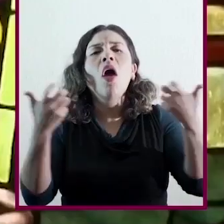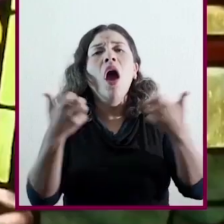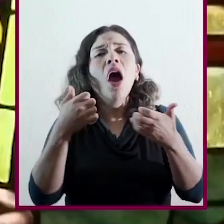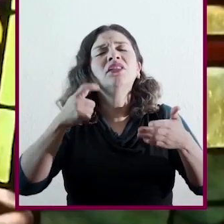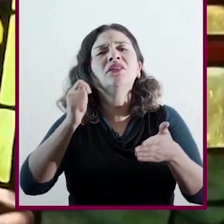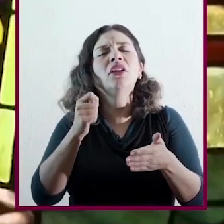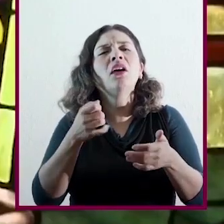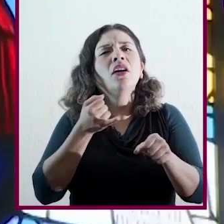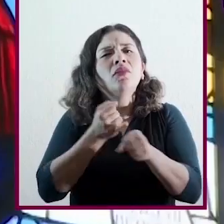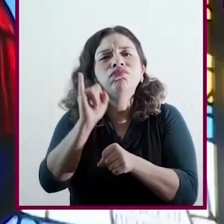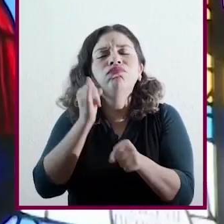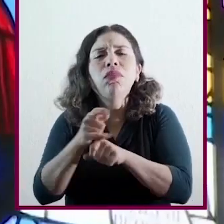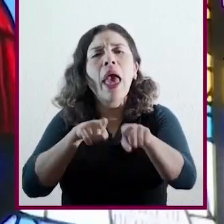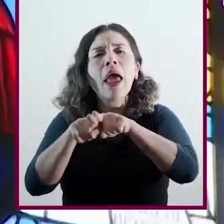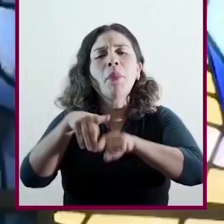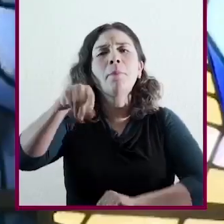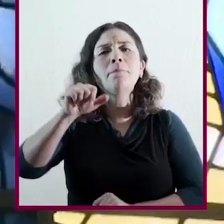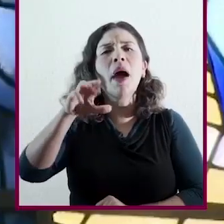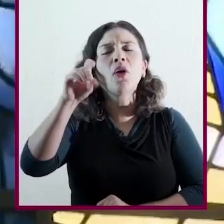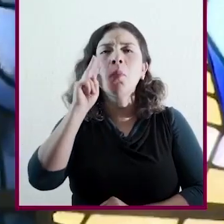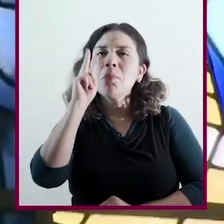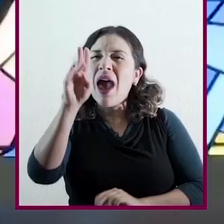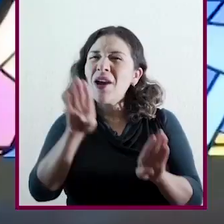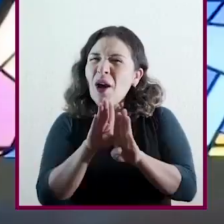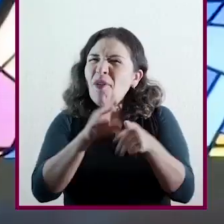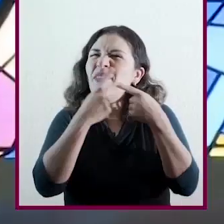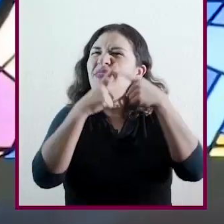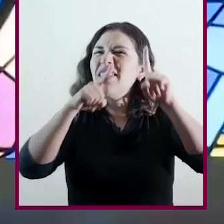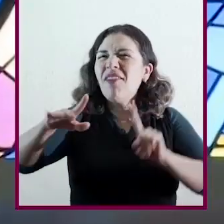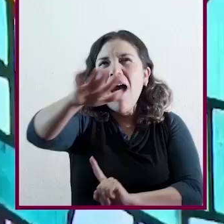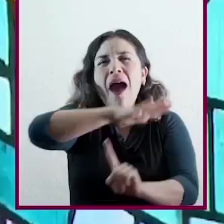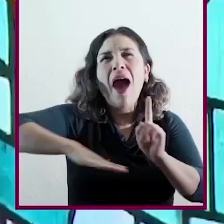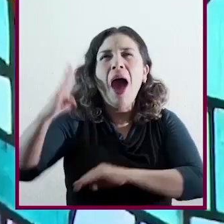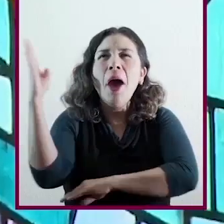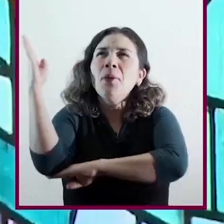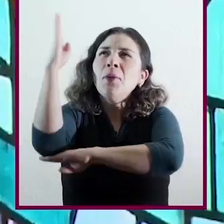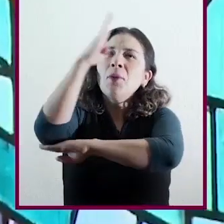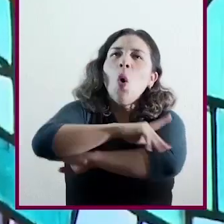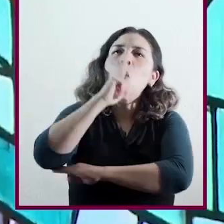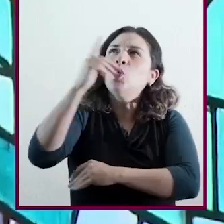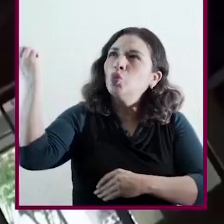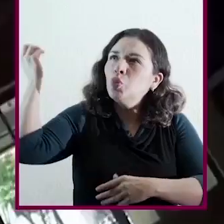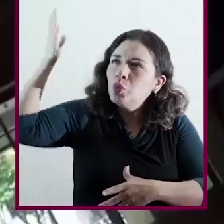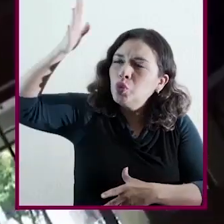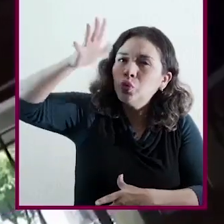el taller de los hermanos Marco, que le dan una atmósfera variable a lo largo del día.